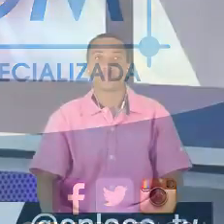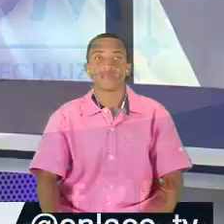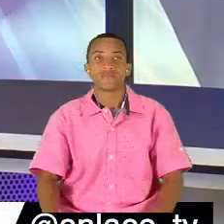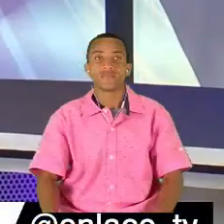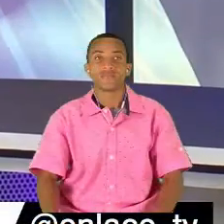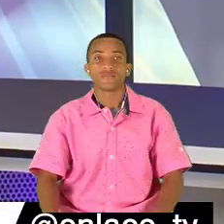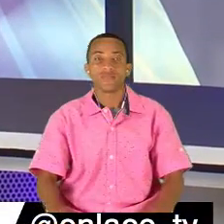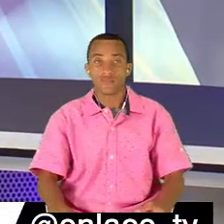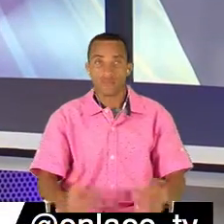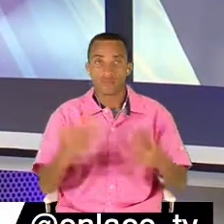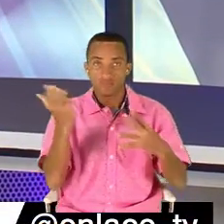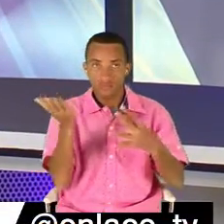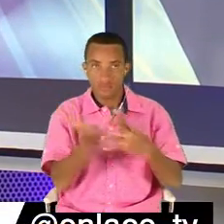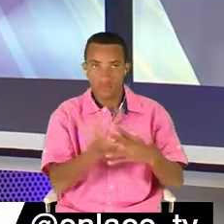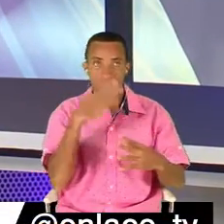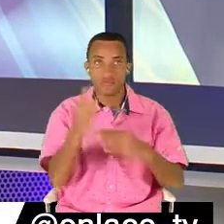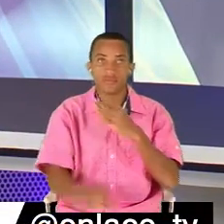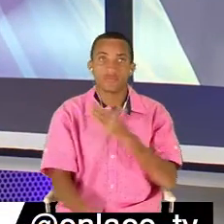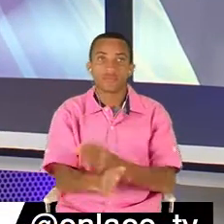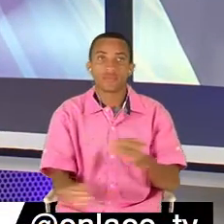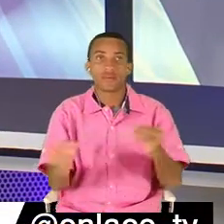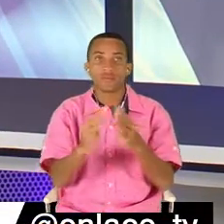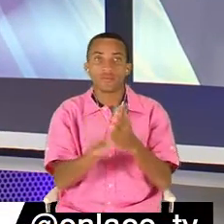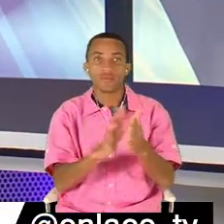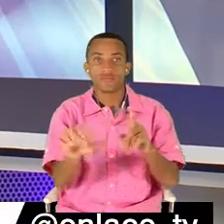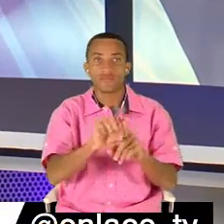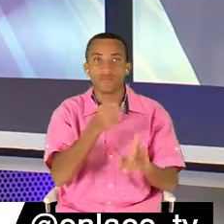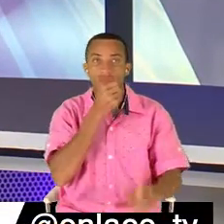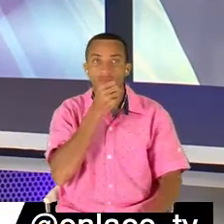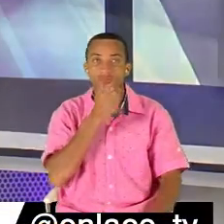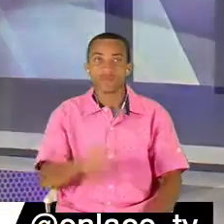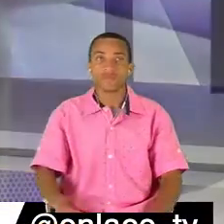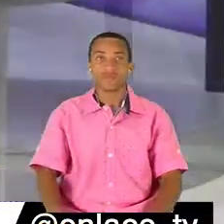Hacemos una pausa, ya regresamos con más información en Enlace Noticias.